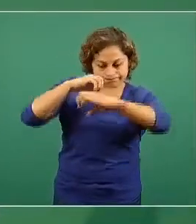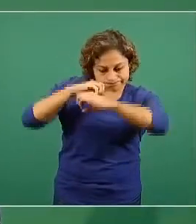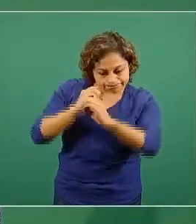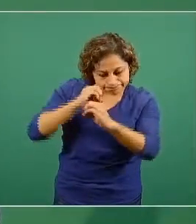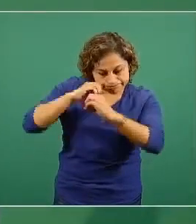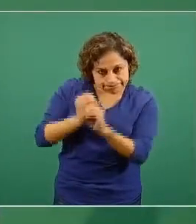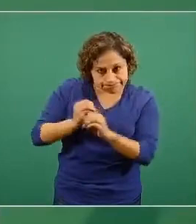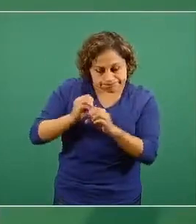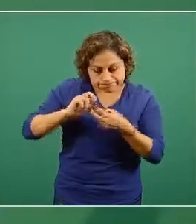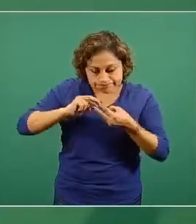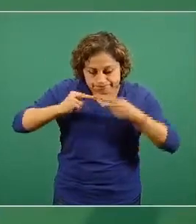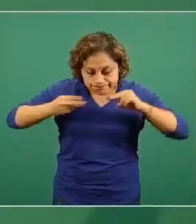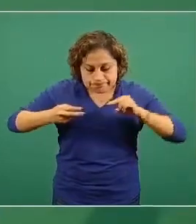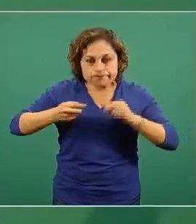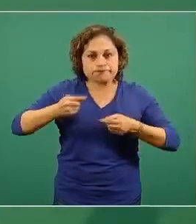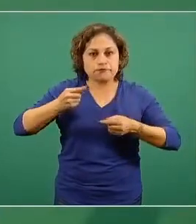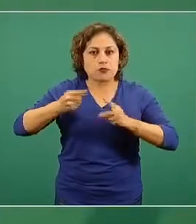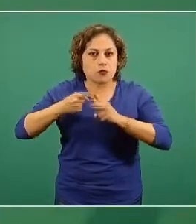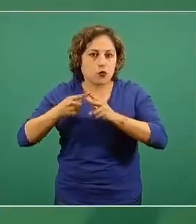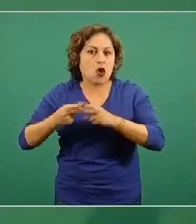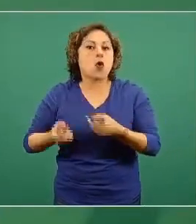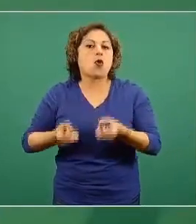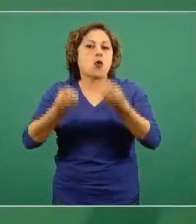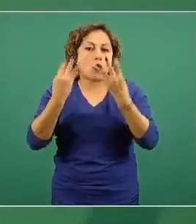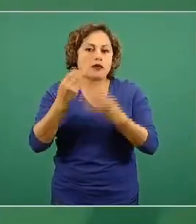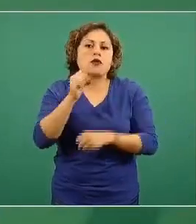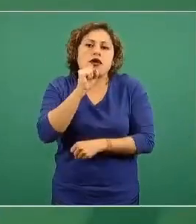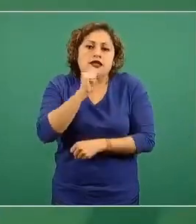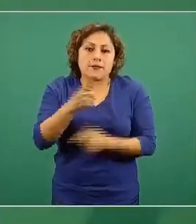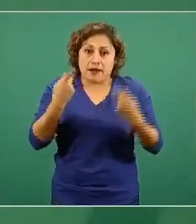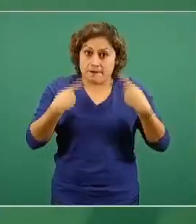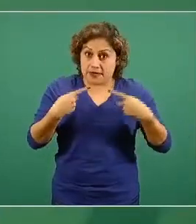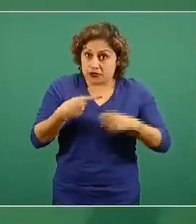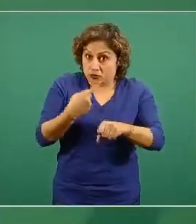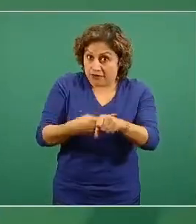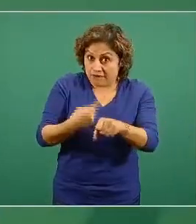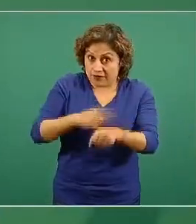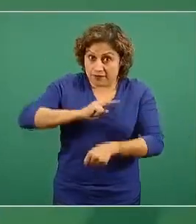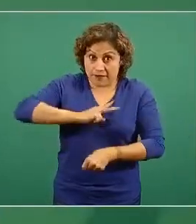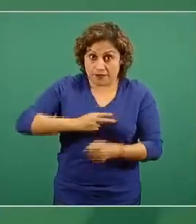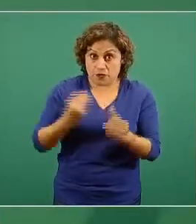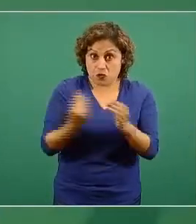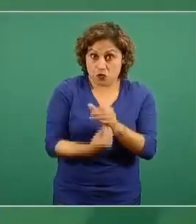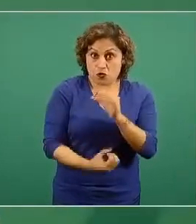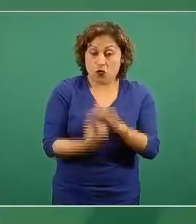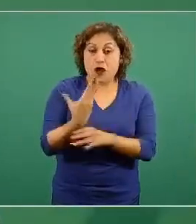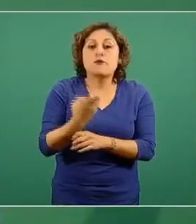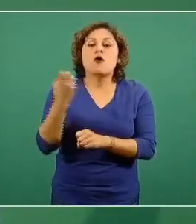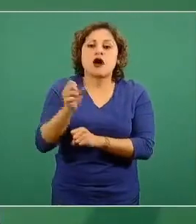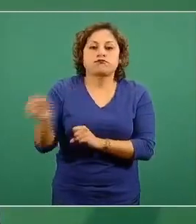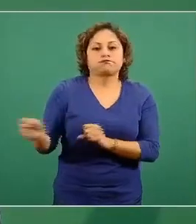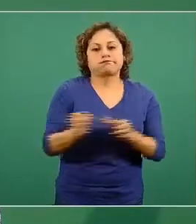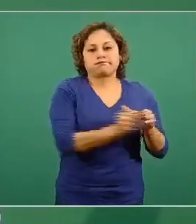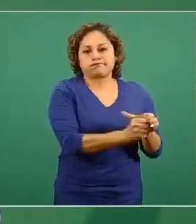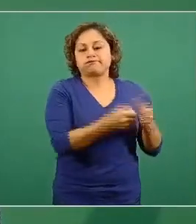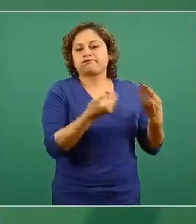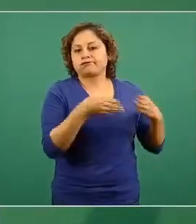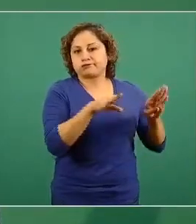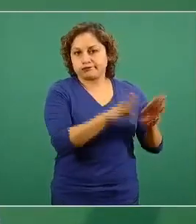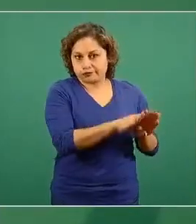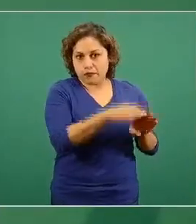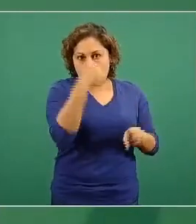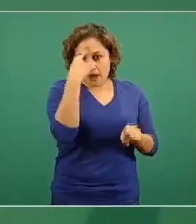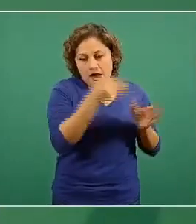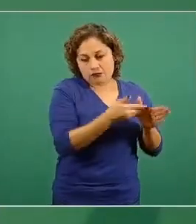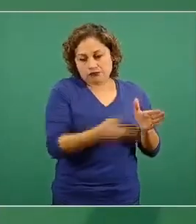y lógicamente el autorresguardo de la persona hasta cumplir con los días sintomáticos o